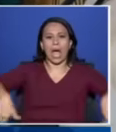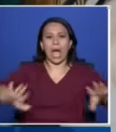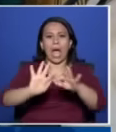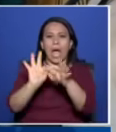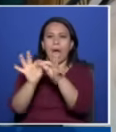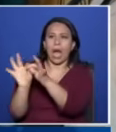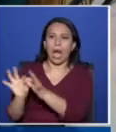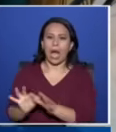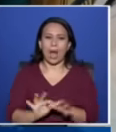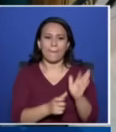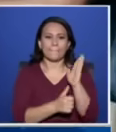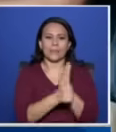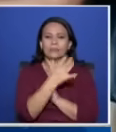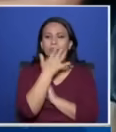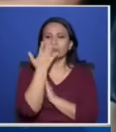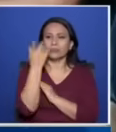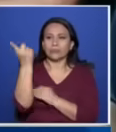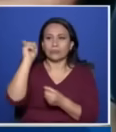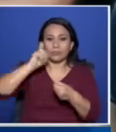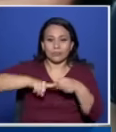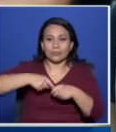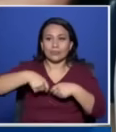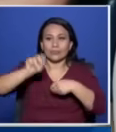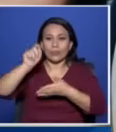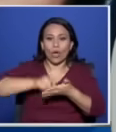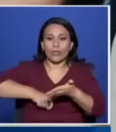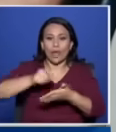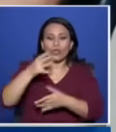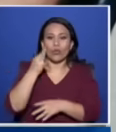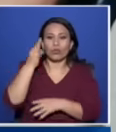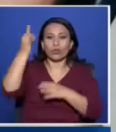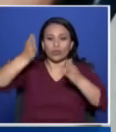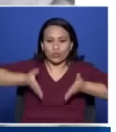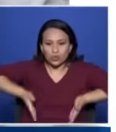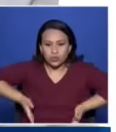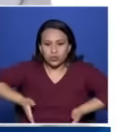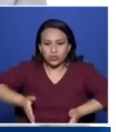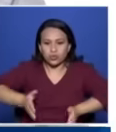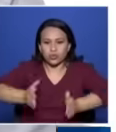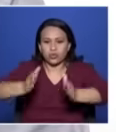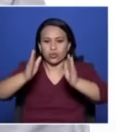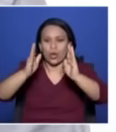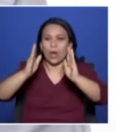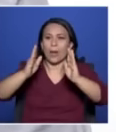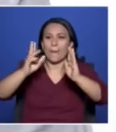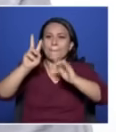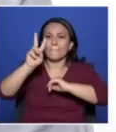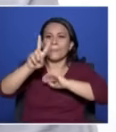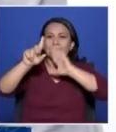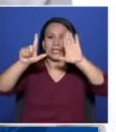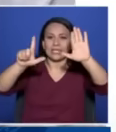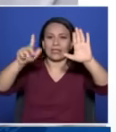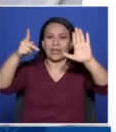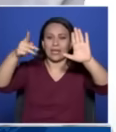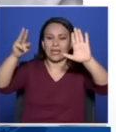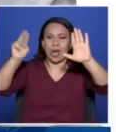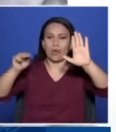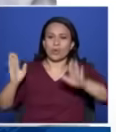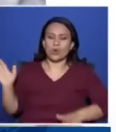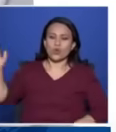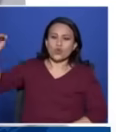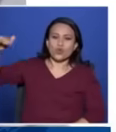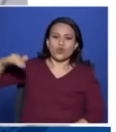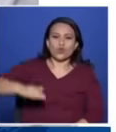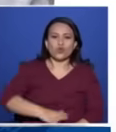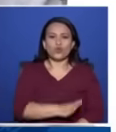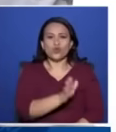con la ministra de Ambiente para empezar con la licitación del contrato de la futura carretera. En total son 27 kilómetros, ¿no? El primero lo